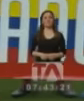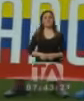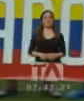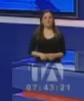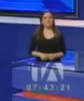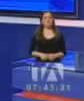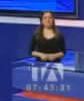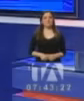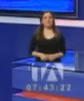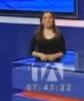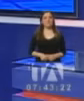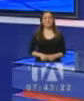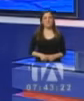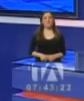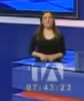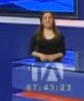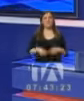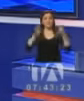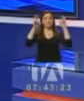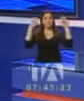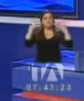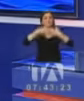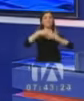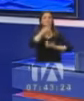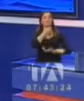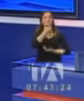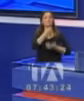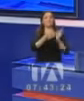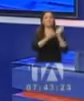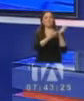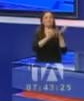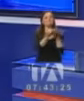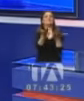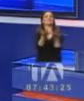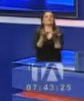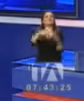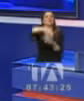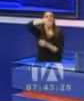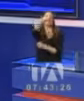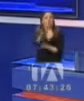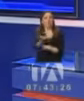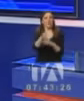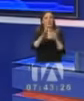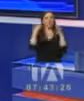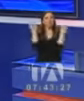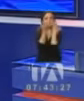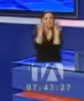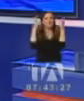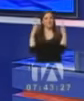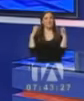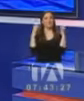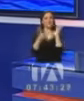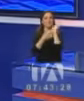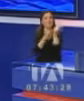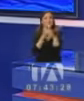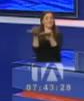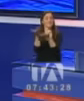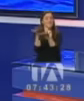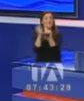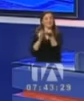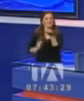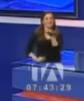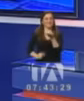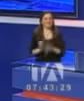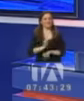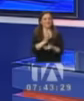horas. Y ahora nos enlazamos con Joana Cañizares, quien está en los exteriores del estadio Atahualpa, para contarnos los